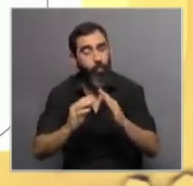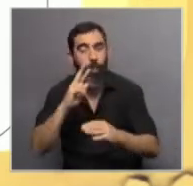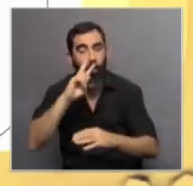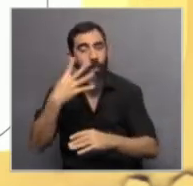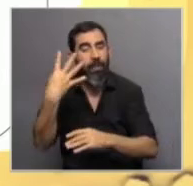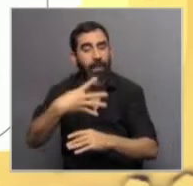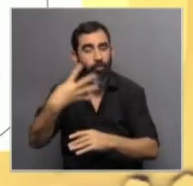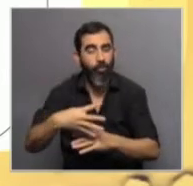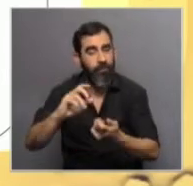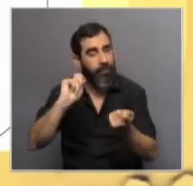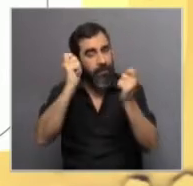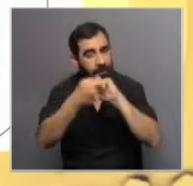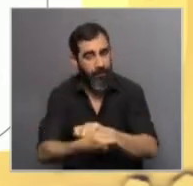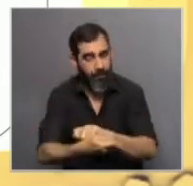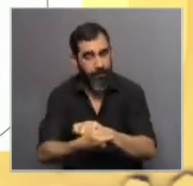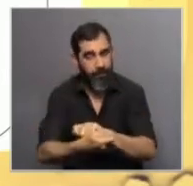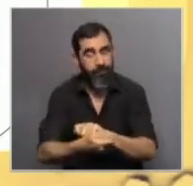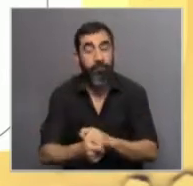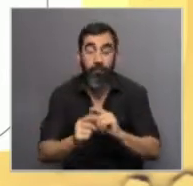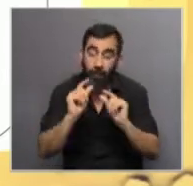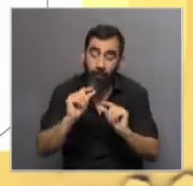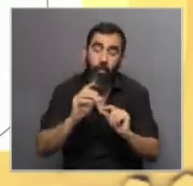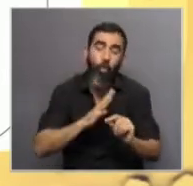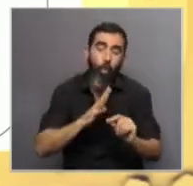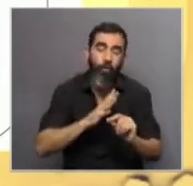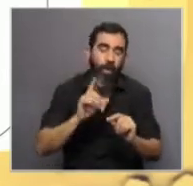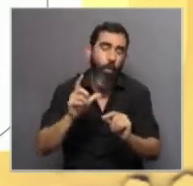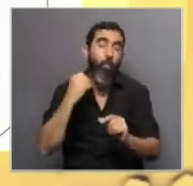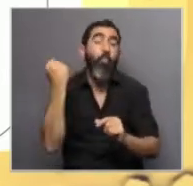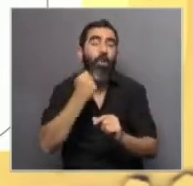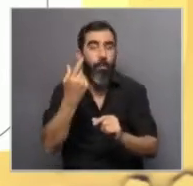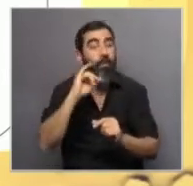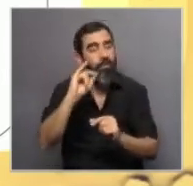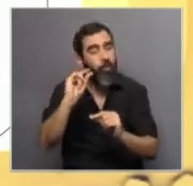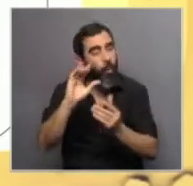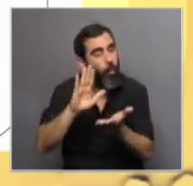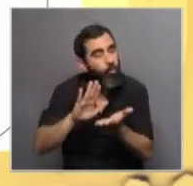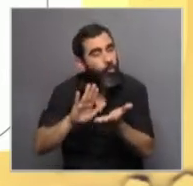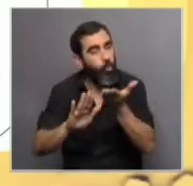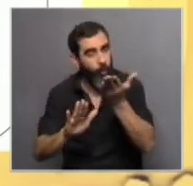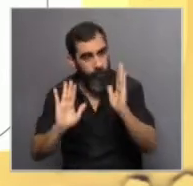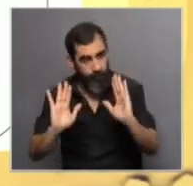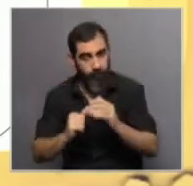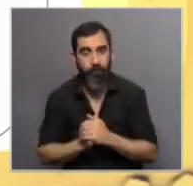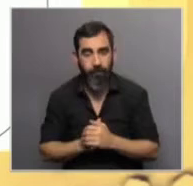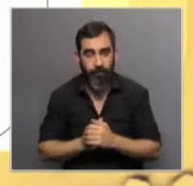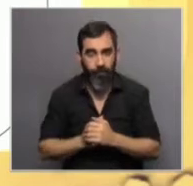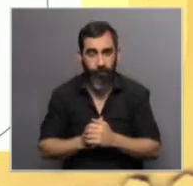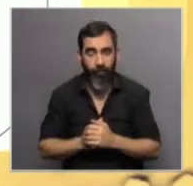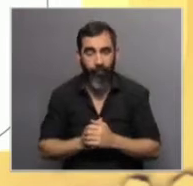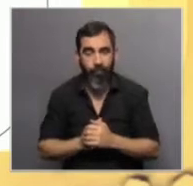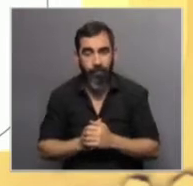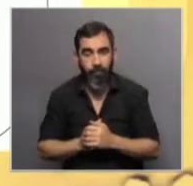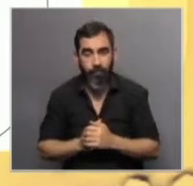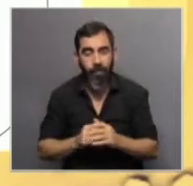2014, y luego una tendencia que todavía no es significativa a aumentar. digamos que esa tendencia todavía no es significativa,